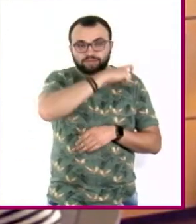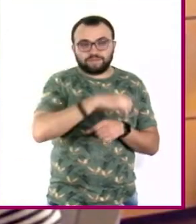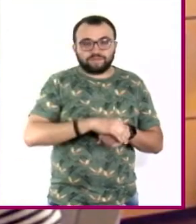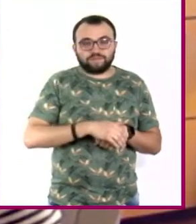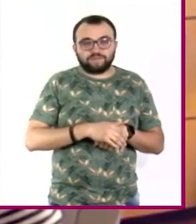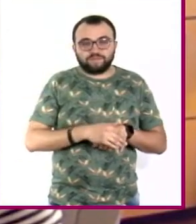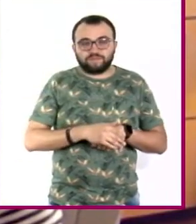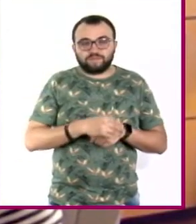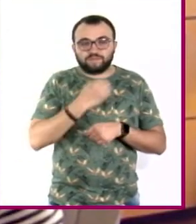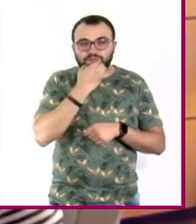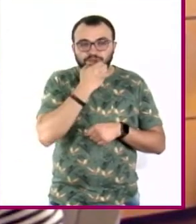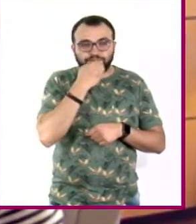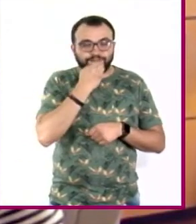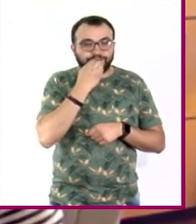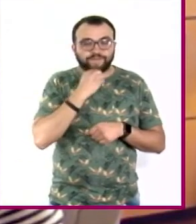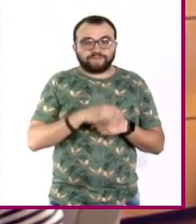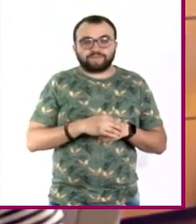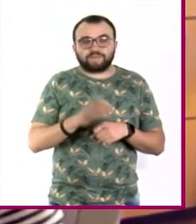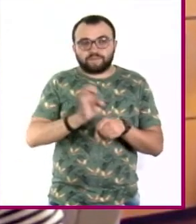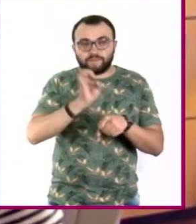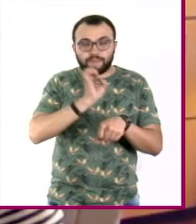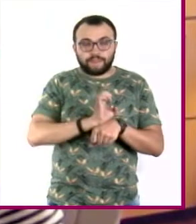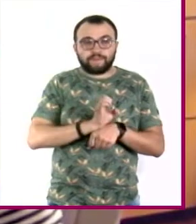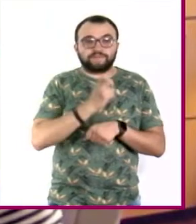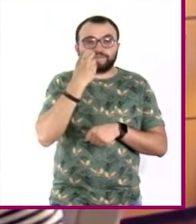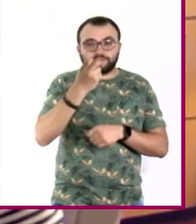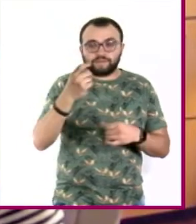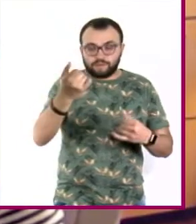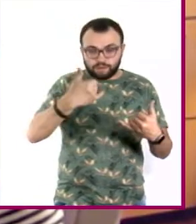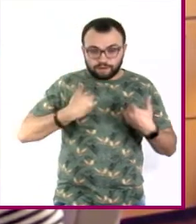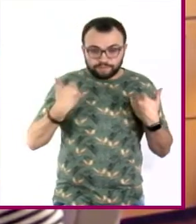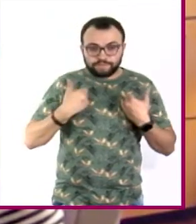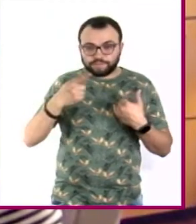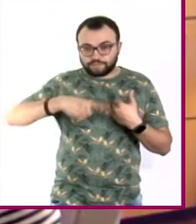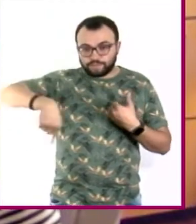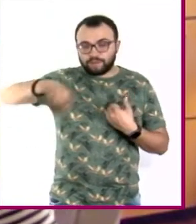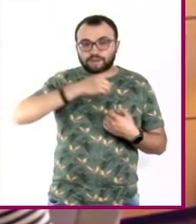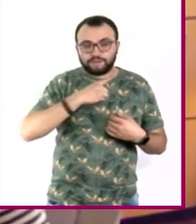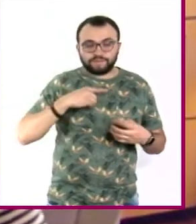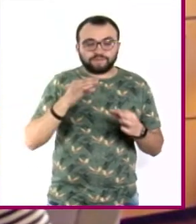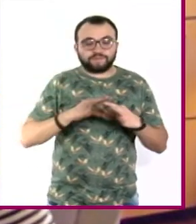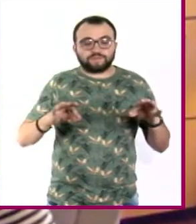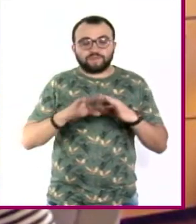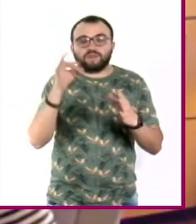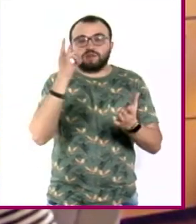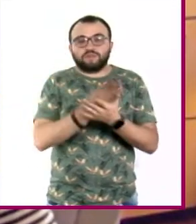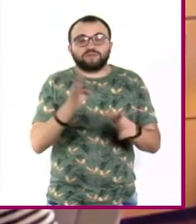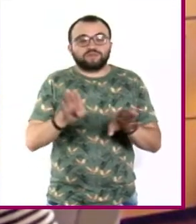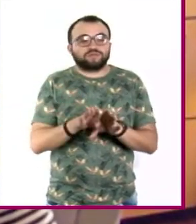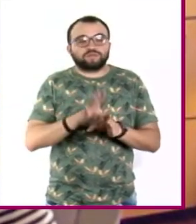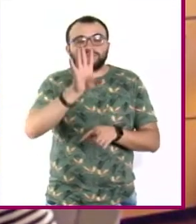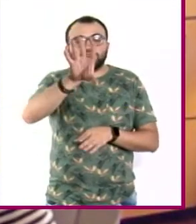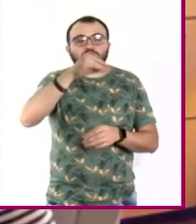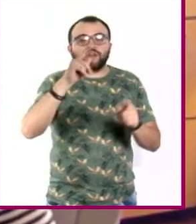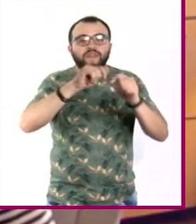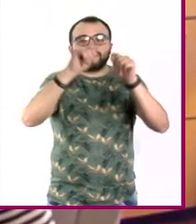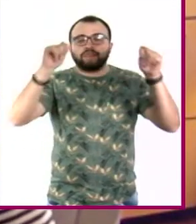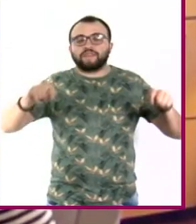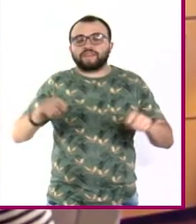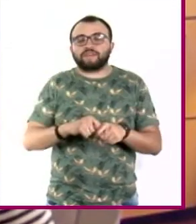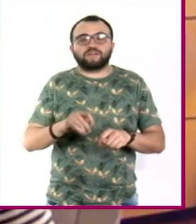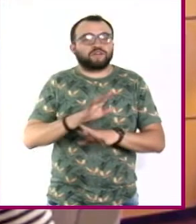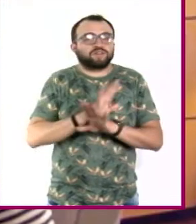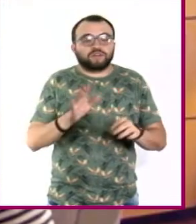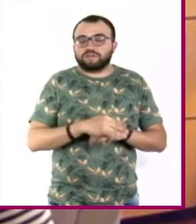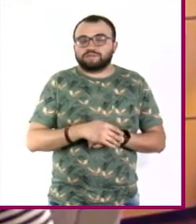menos estable. Entonces, los jóvenes sí es muy importante que no solamente consigan un título universitario, sino